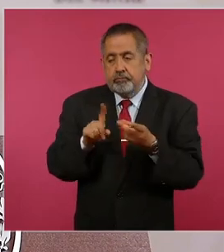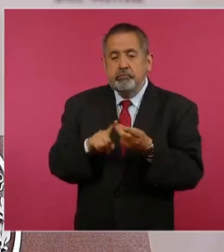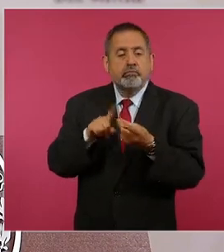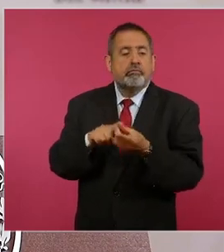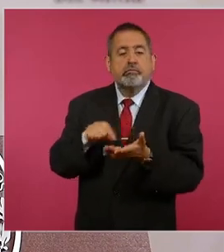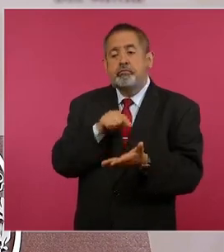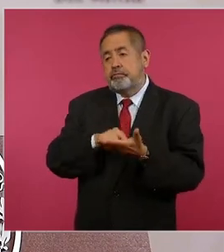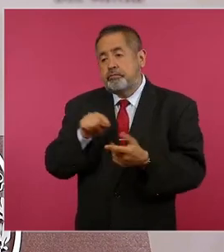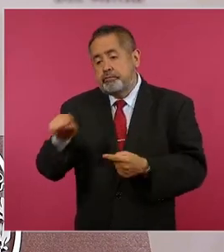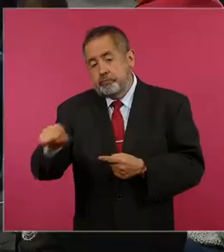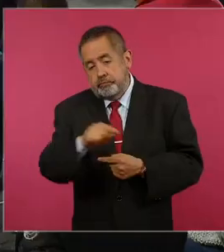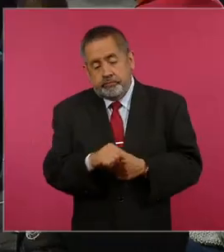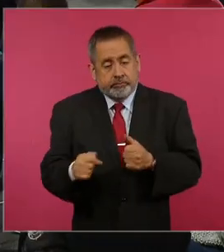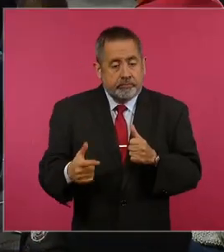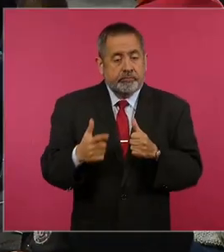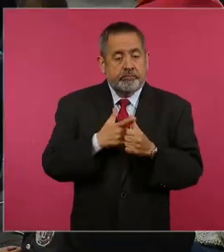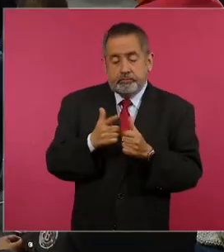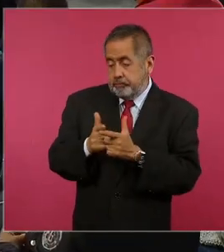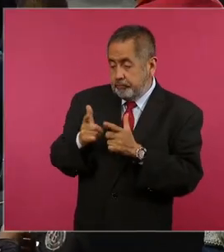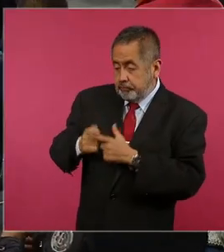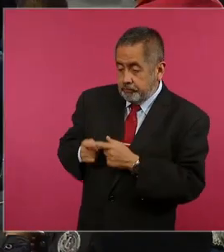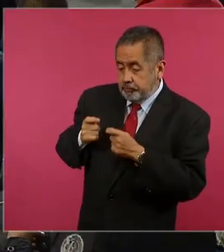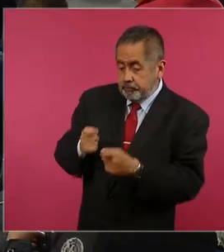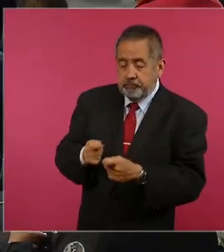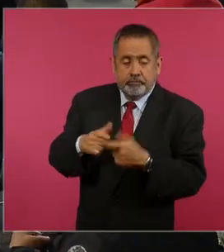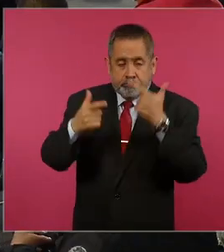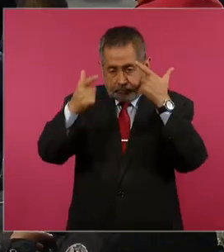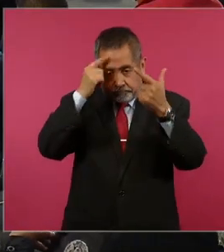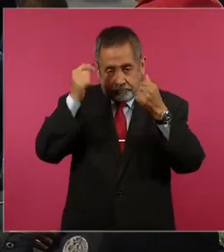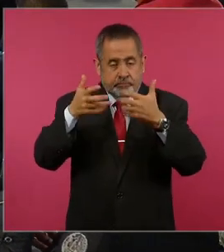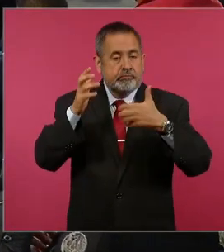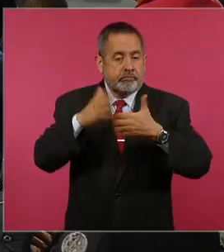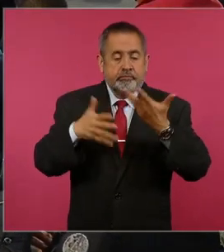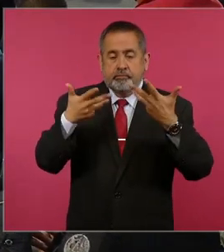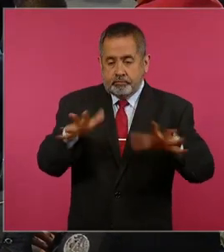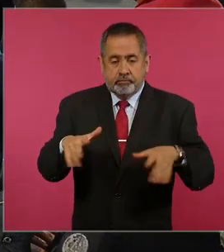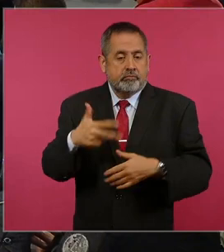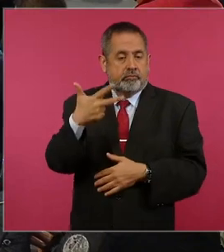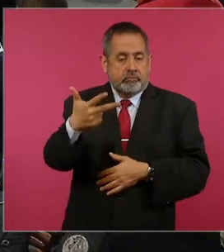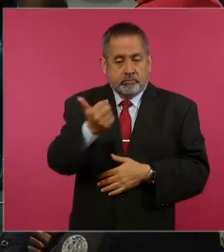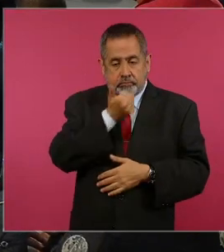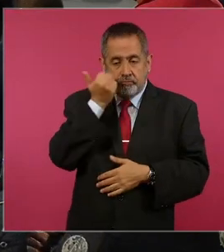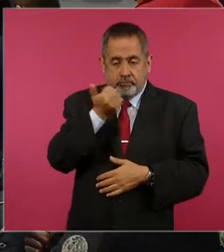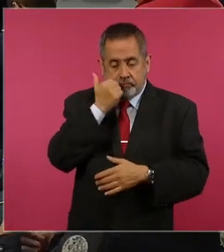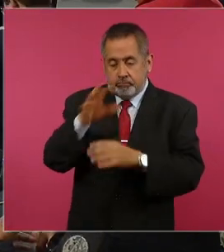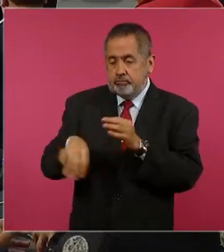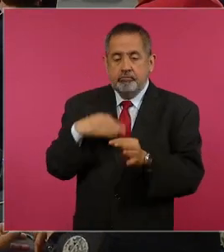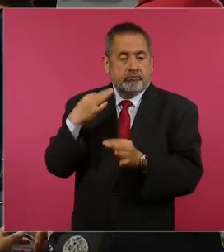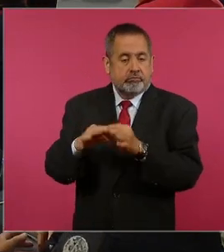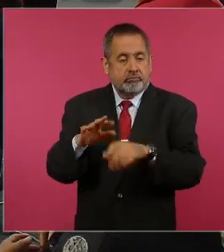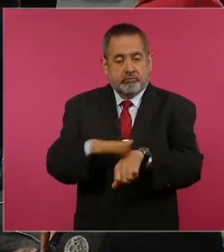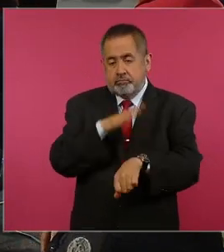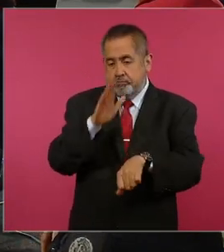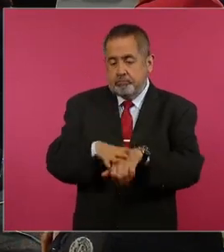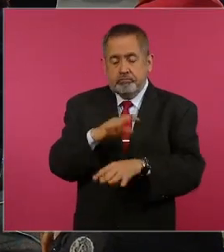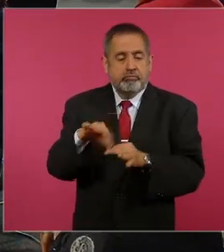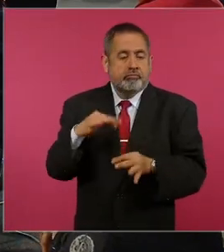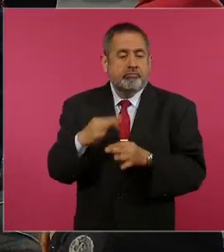clínicos, en la primer generación se graduaron ya 8 alumnos, pues cumplieron con todo lo